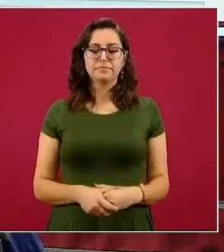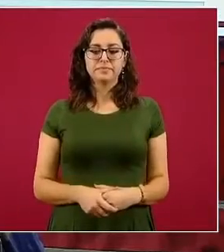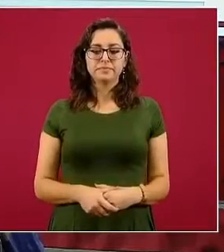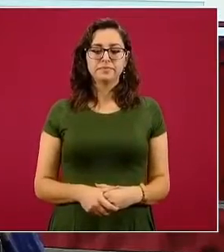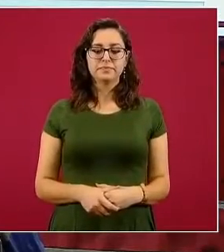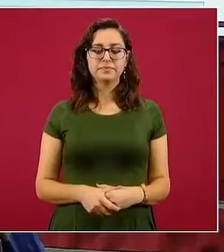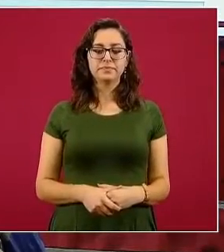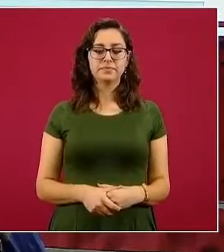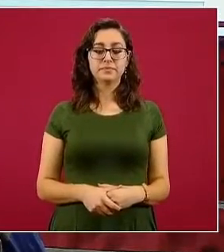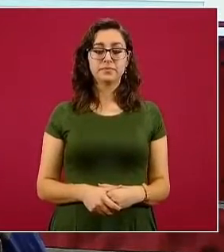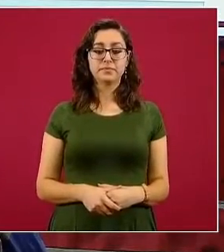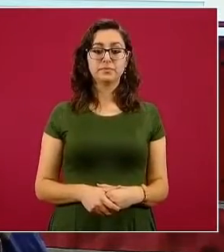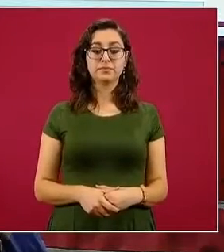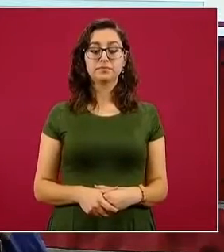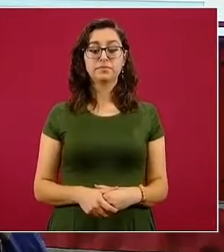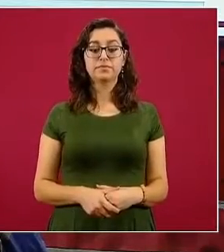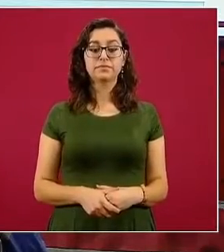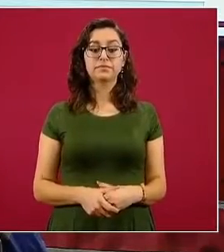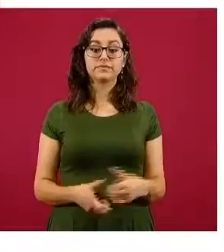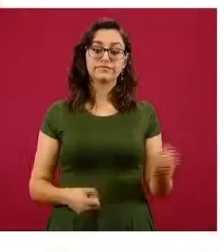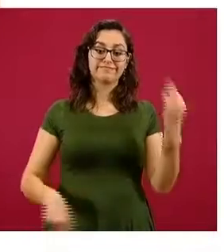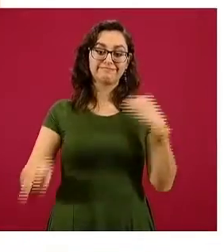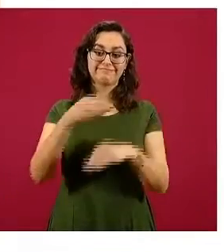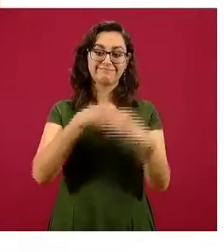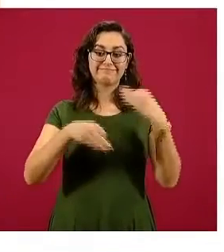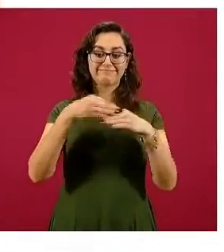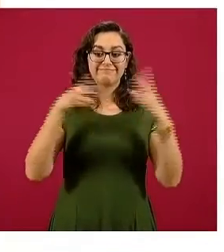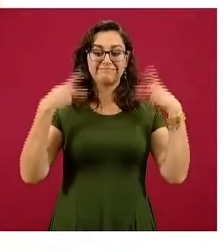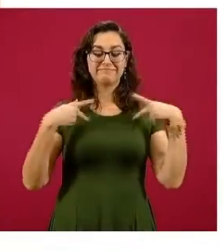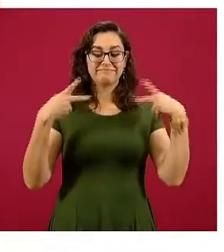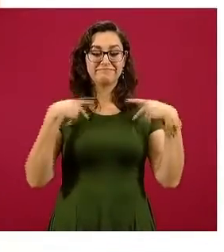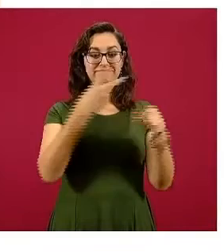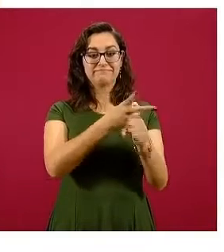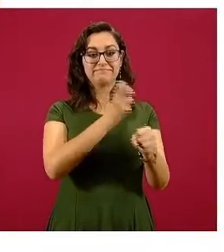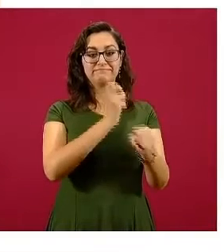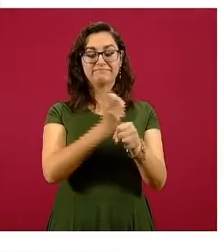Entonces invitamos a todos, por favor, que hagan